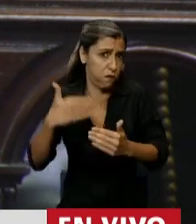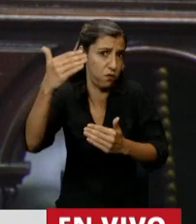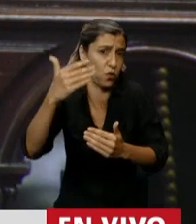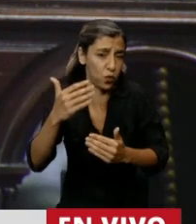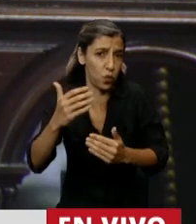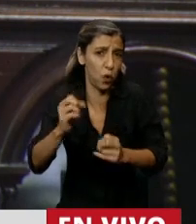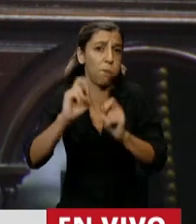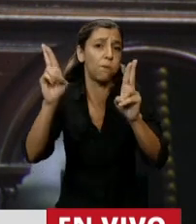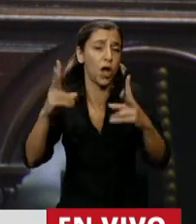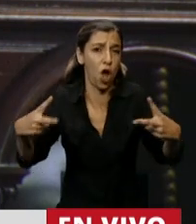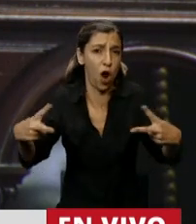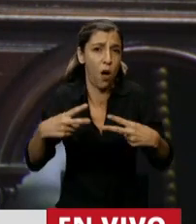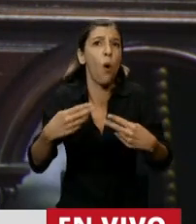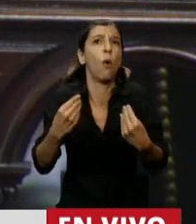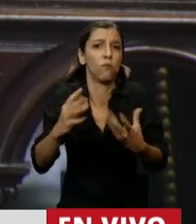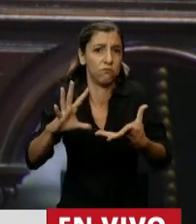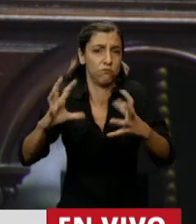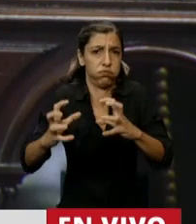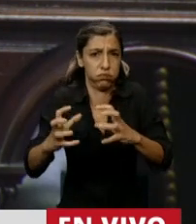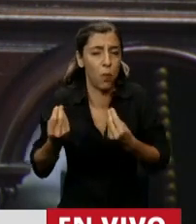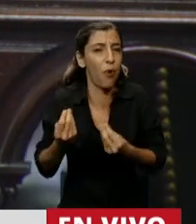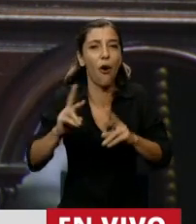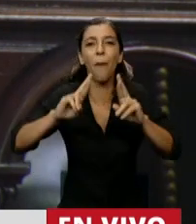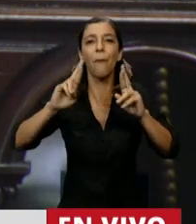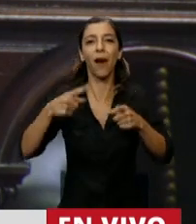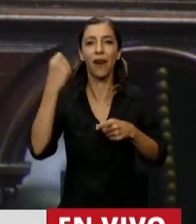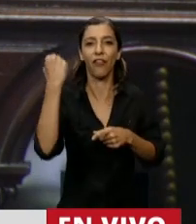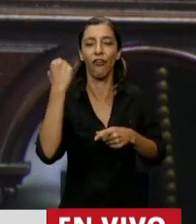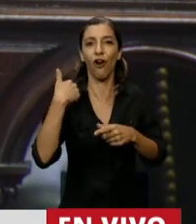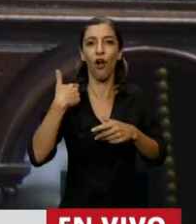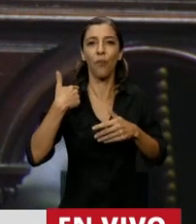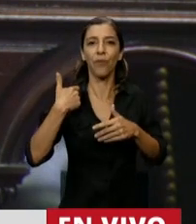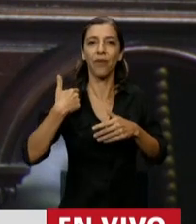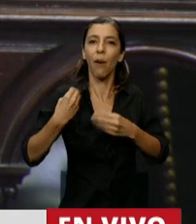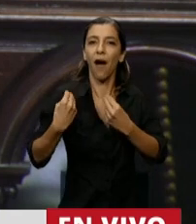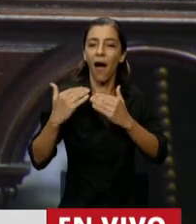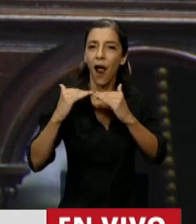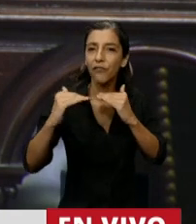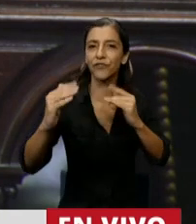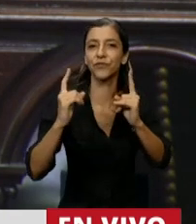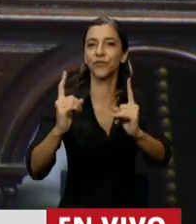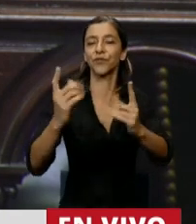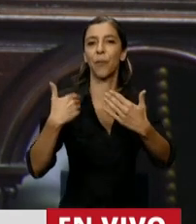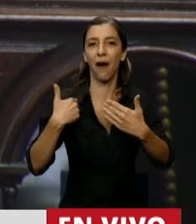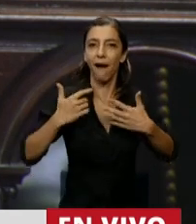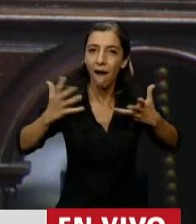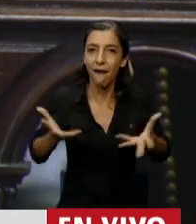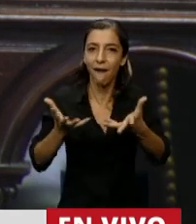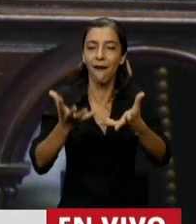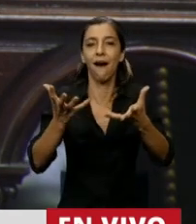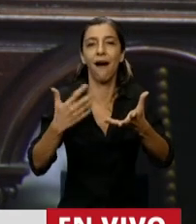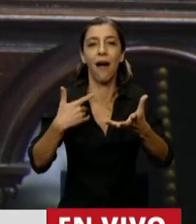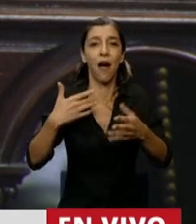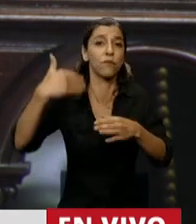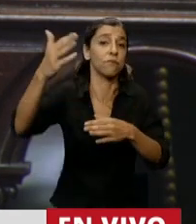largo plazo para tener un plan económico sostenible en el tiempo para crecer 10 o 20 años como